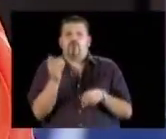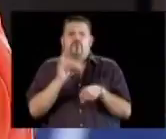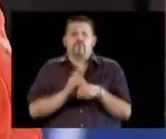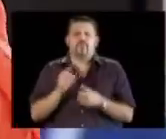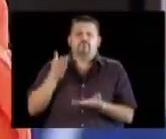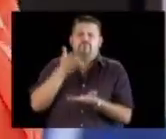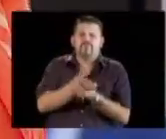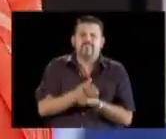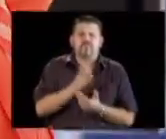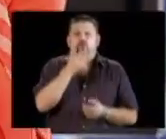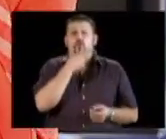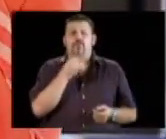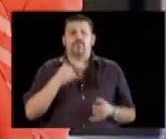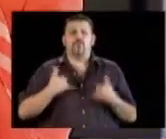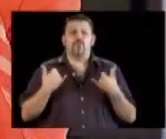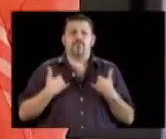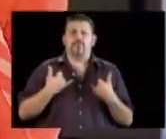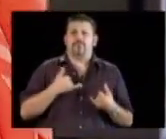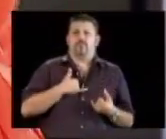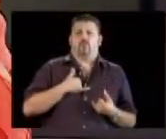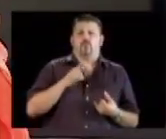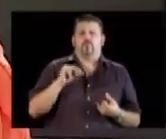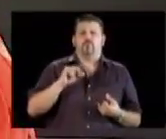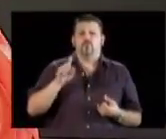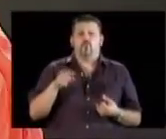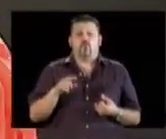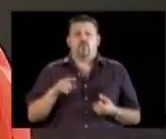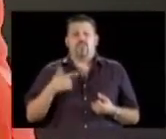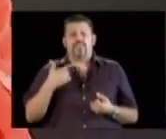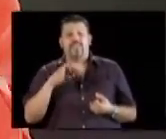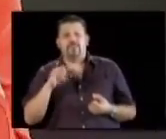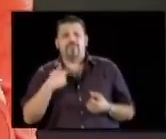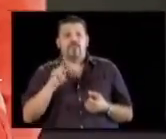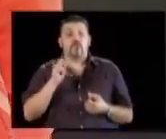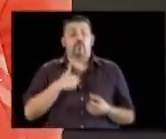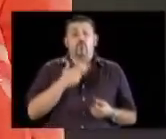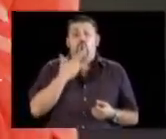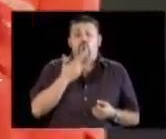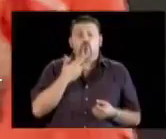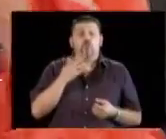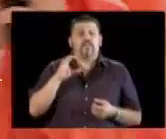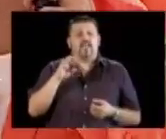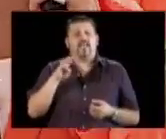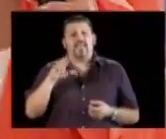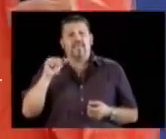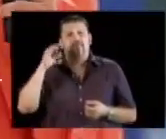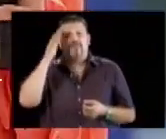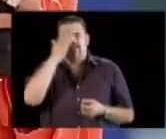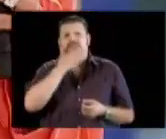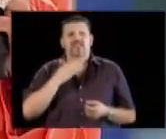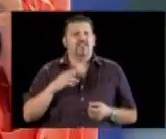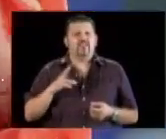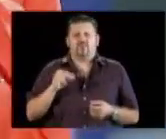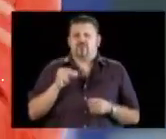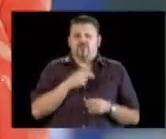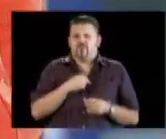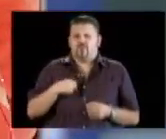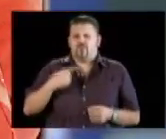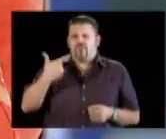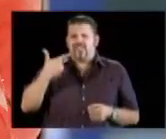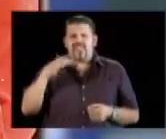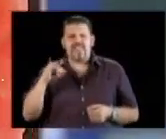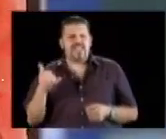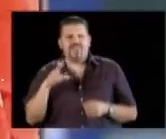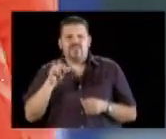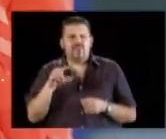un jovencito y decía: yo no soy gay, pero utilizo las cremas en la cara. Tenemos que quitarnos esos tabús. Así como las